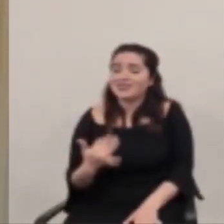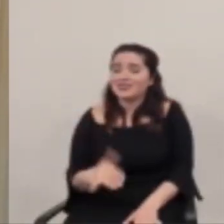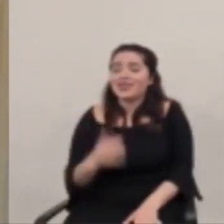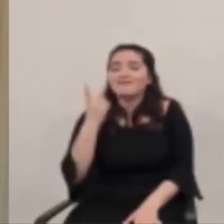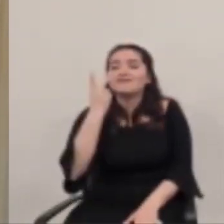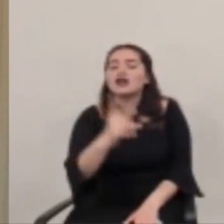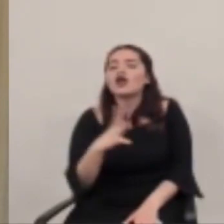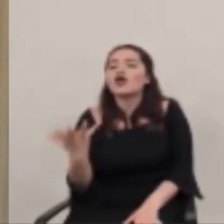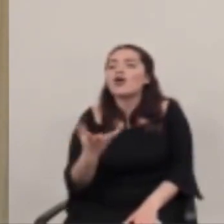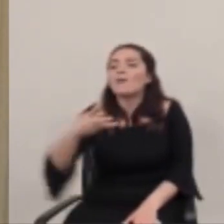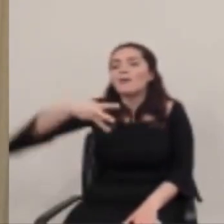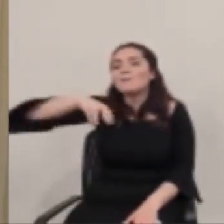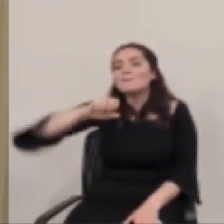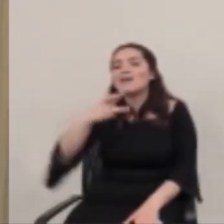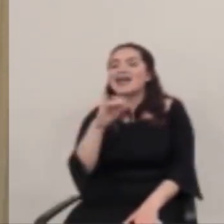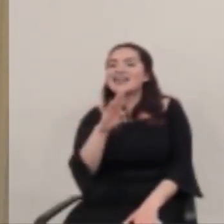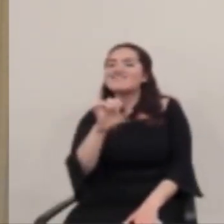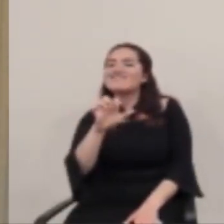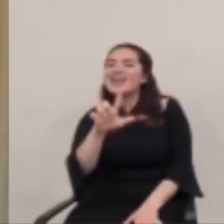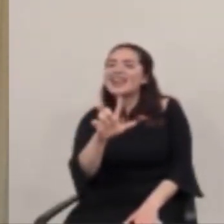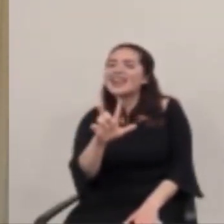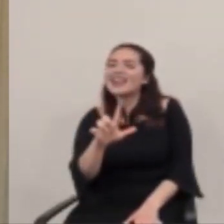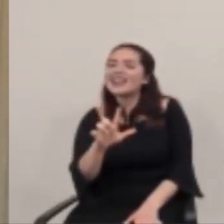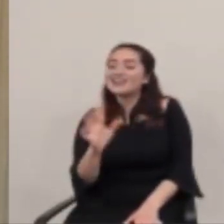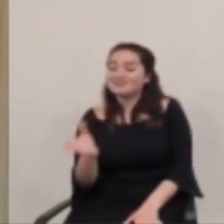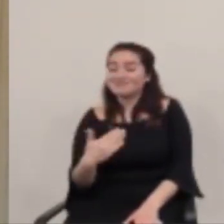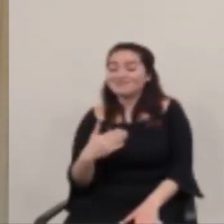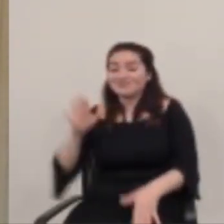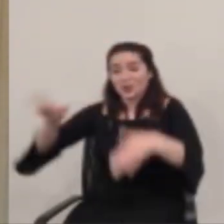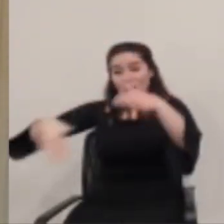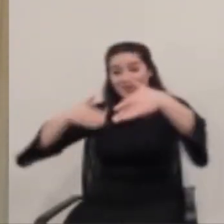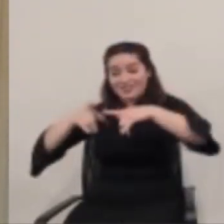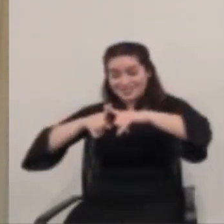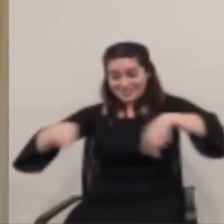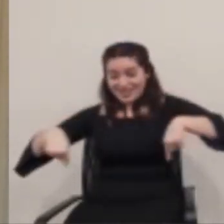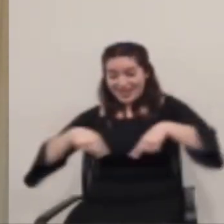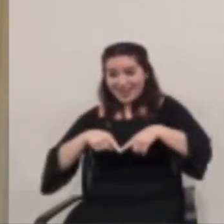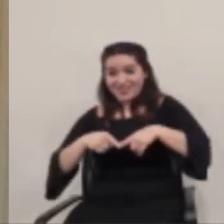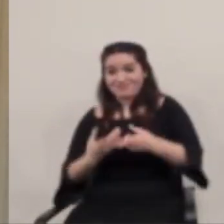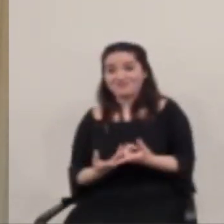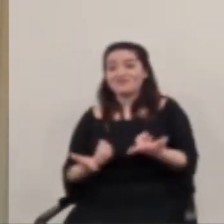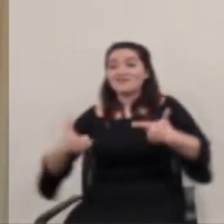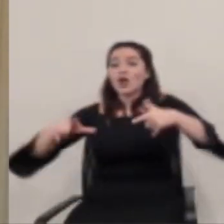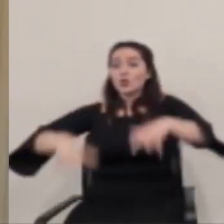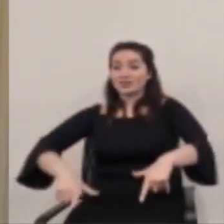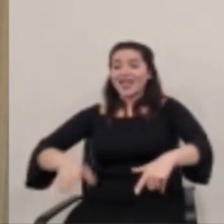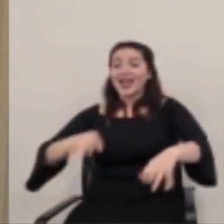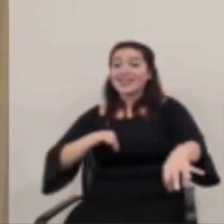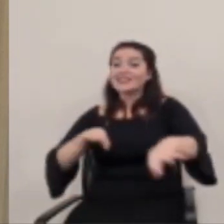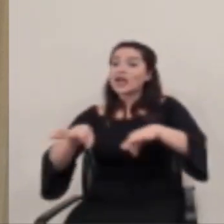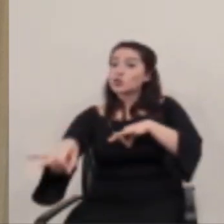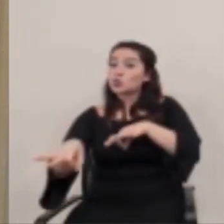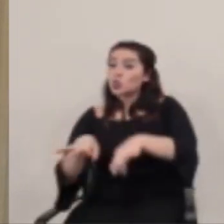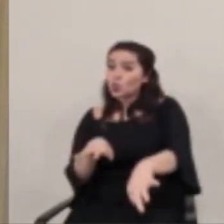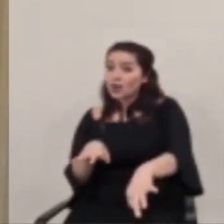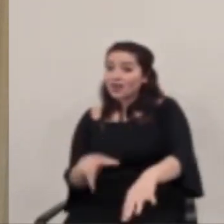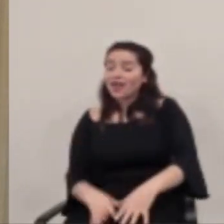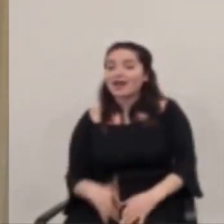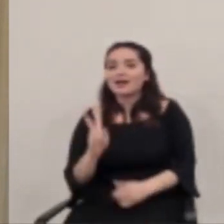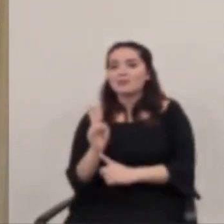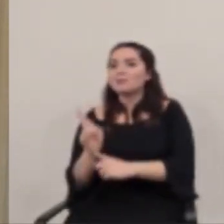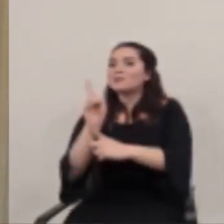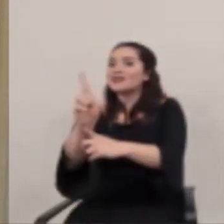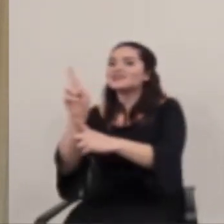Maribel reunía en una sala de la Facultad de Arquitectura a representantes de cada una de